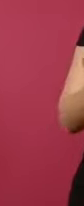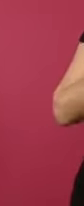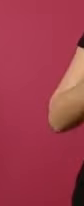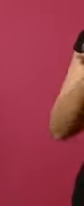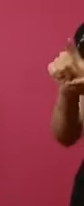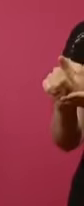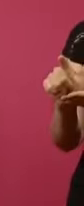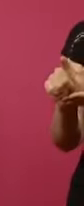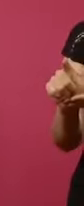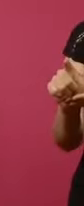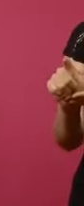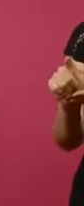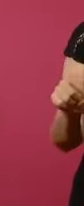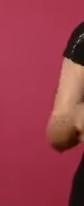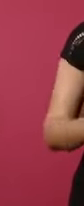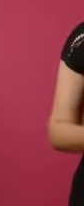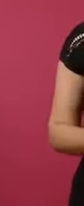es